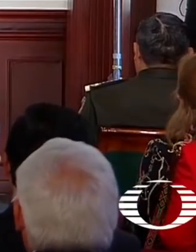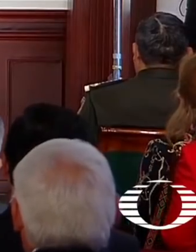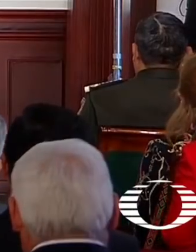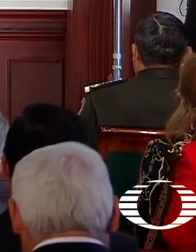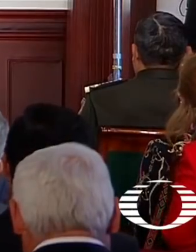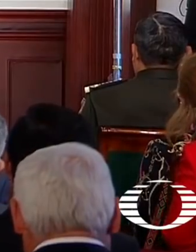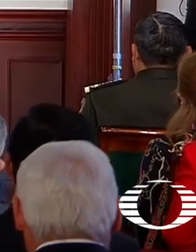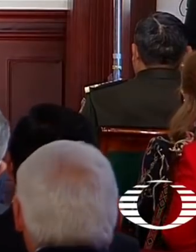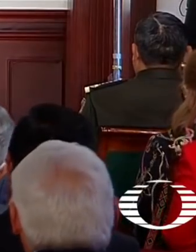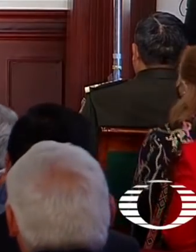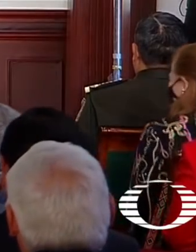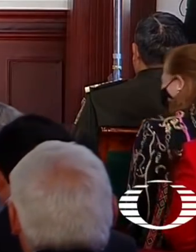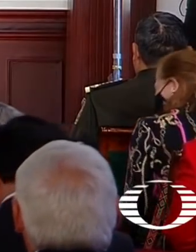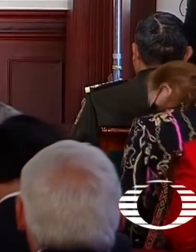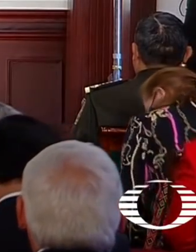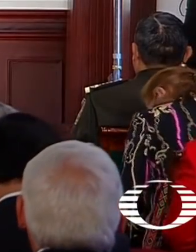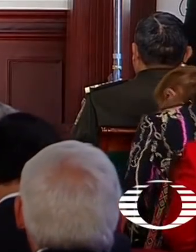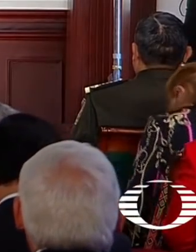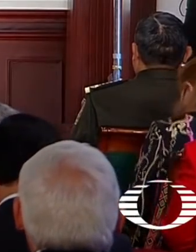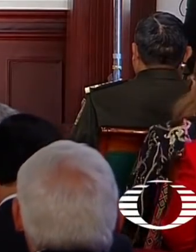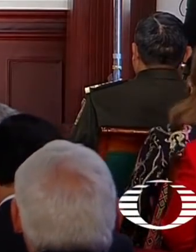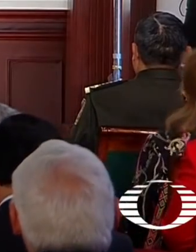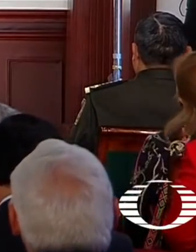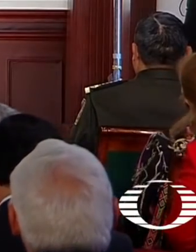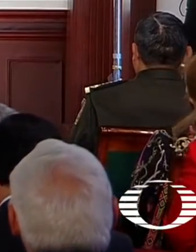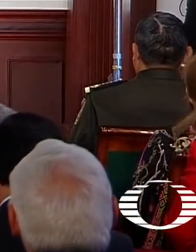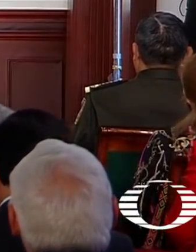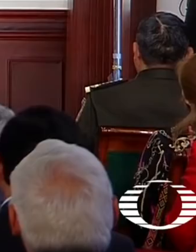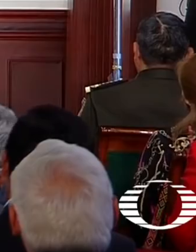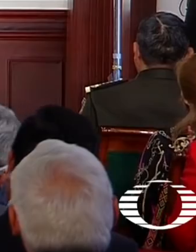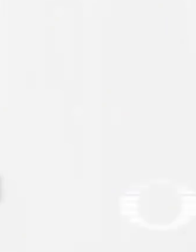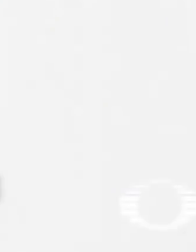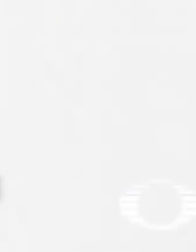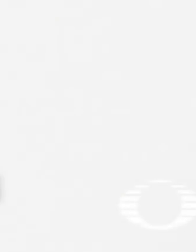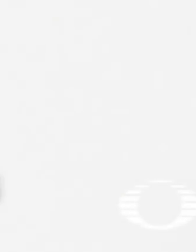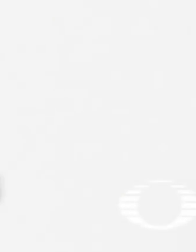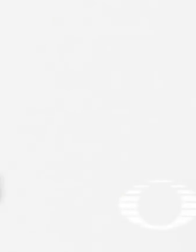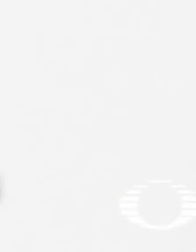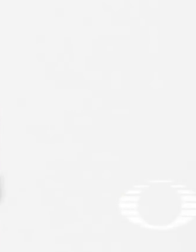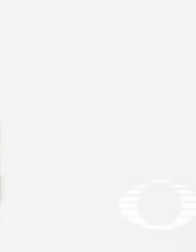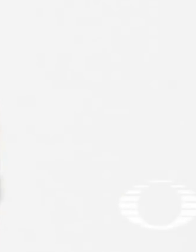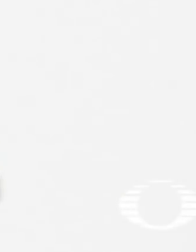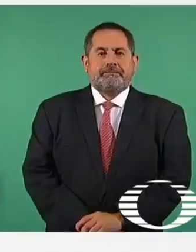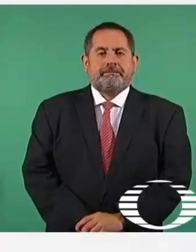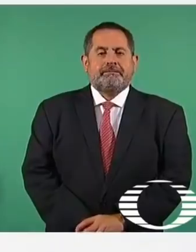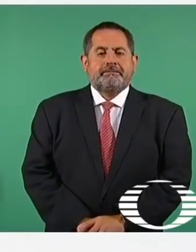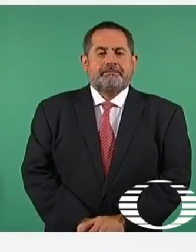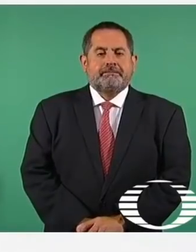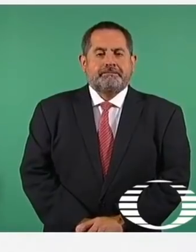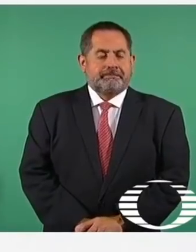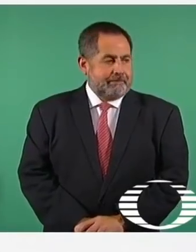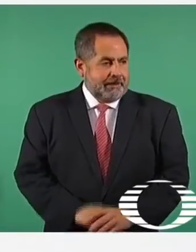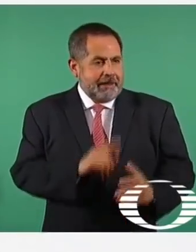no he terminado, porque lo que acabo de escribir es como para decirle a los tecnócratas neoliberales,